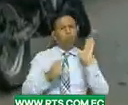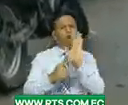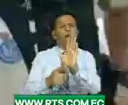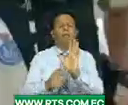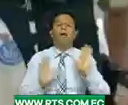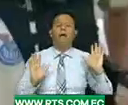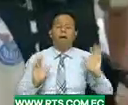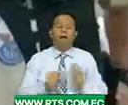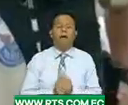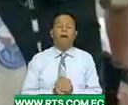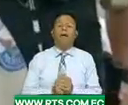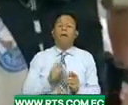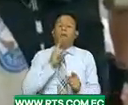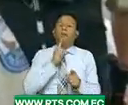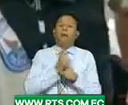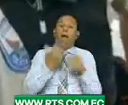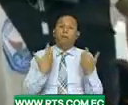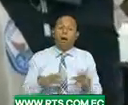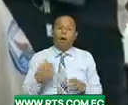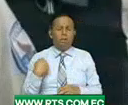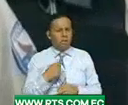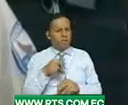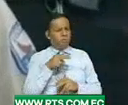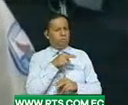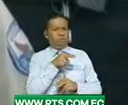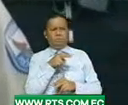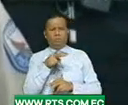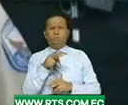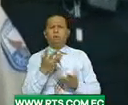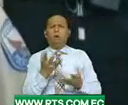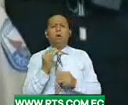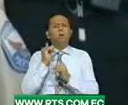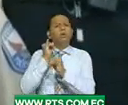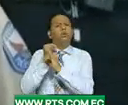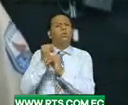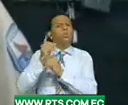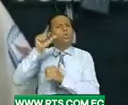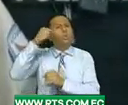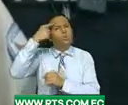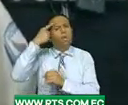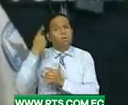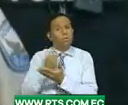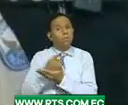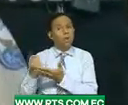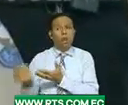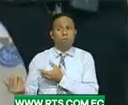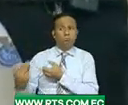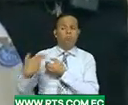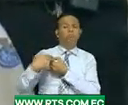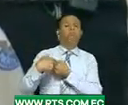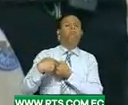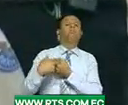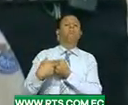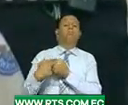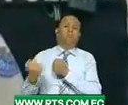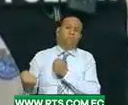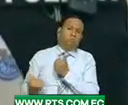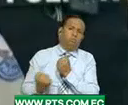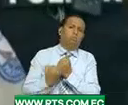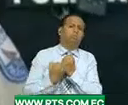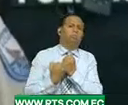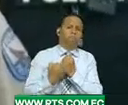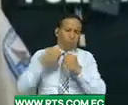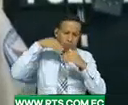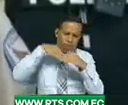Ya habrá la intervención oportuna también de las otras instituciones del Estado en esta semana para volver a ingresar a este